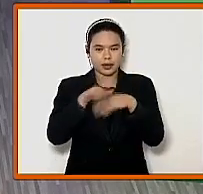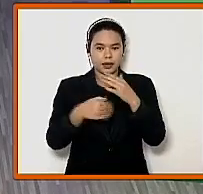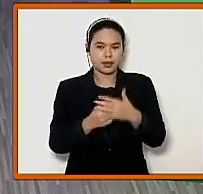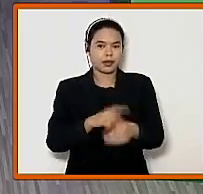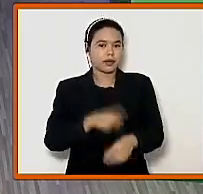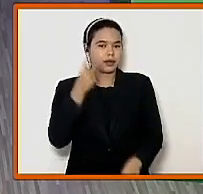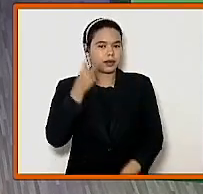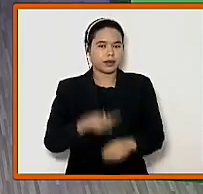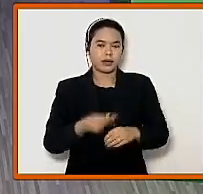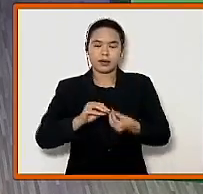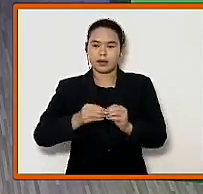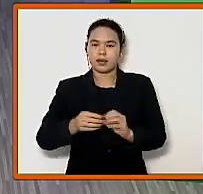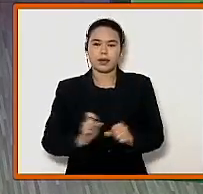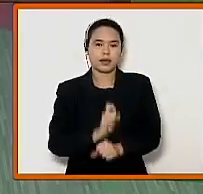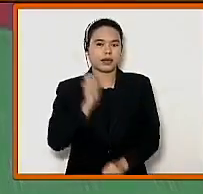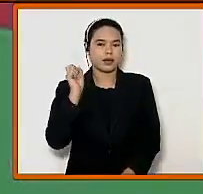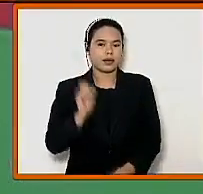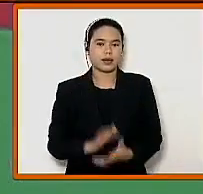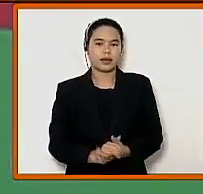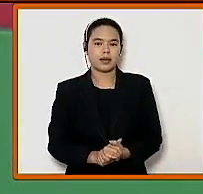porque el número ganador es...